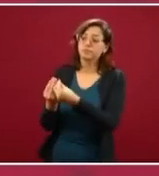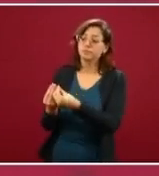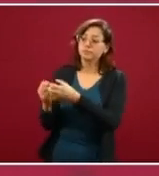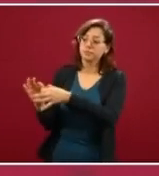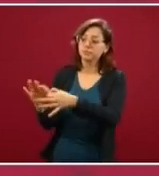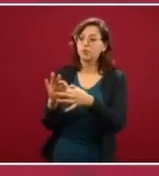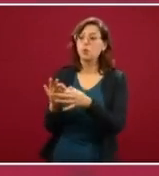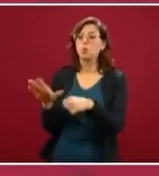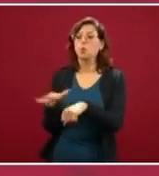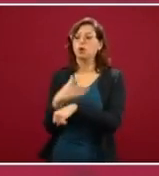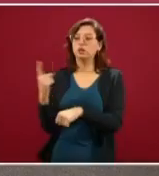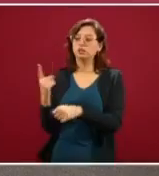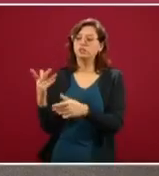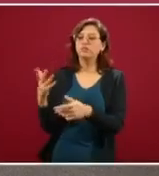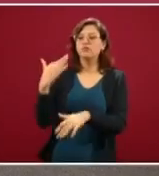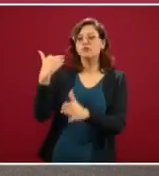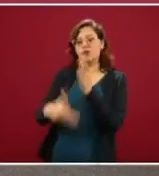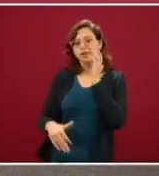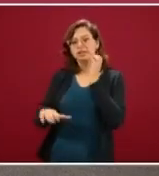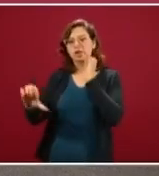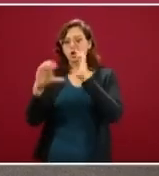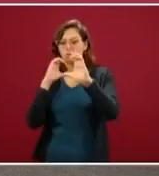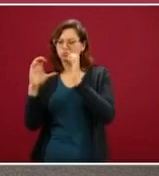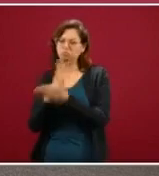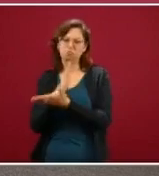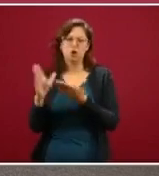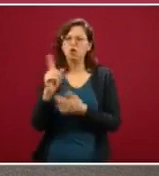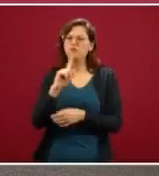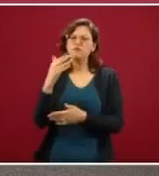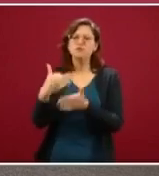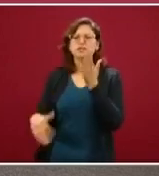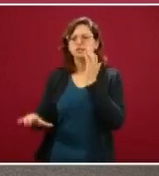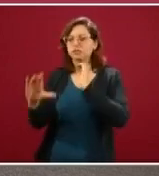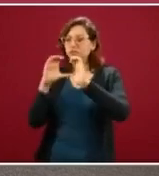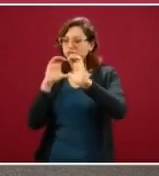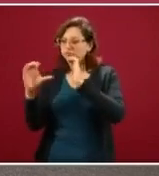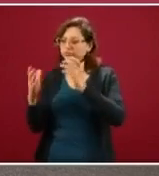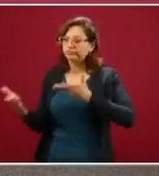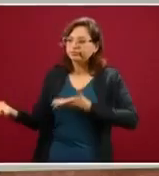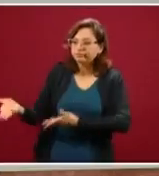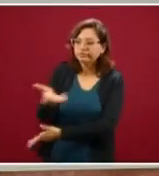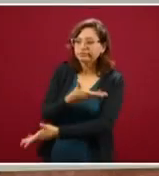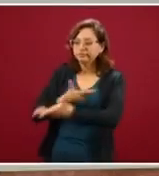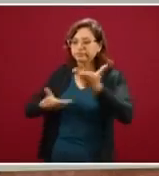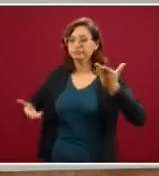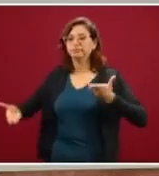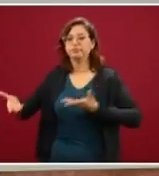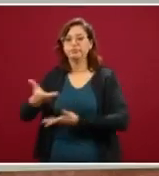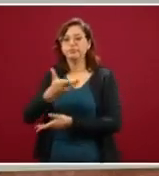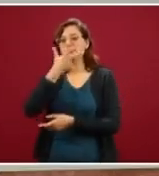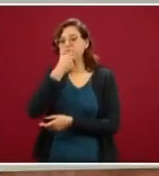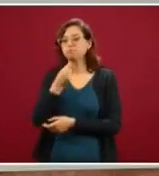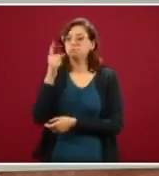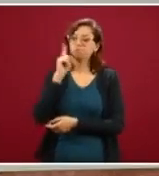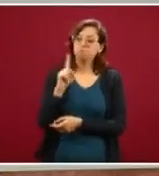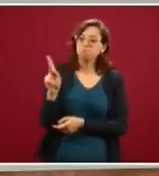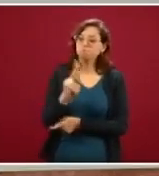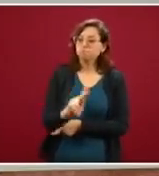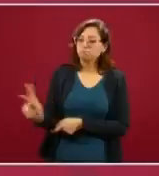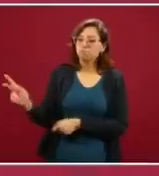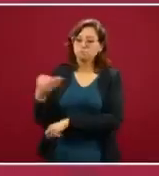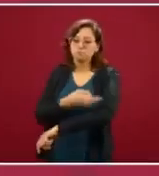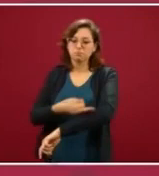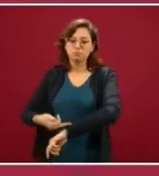no división, sino que no hay comunicación entre todos, todas, entre